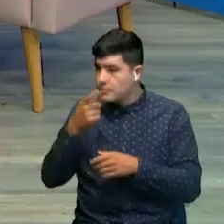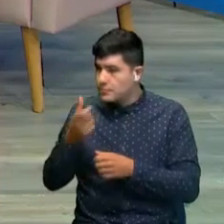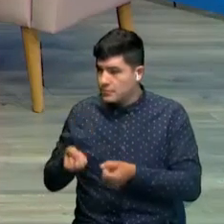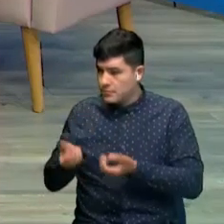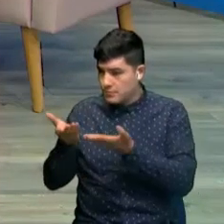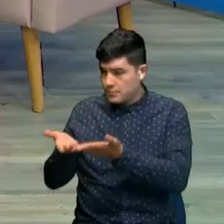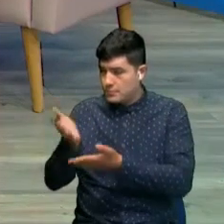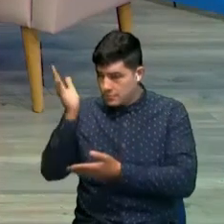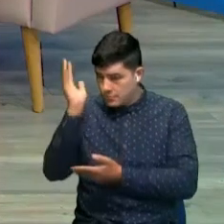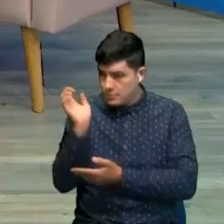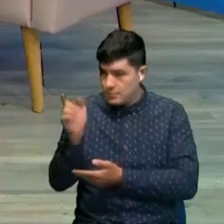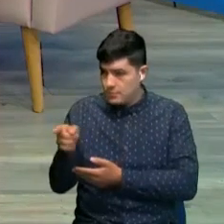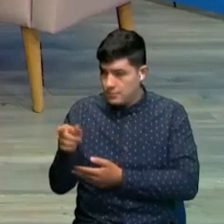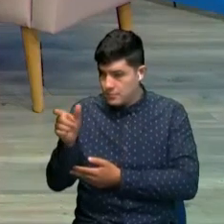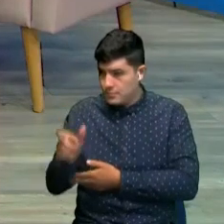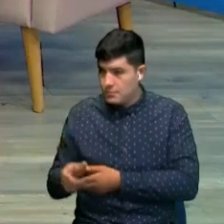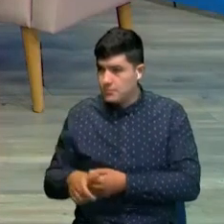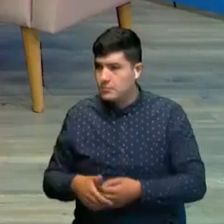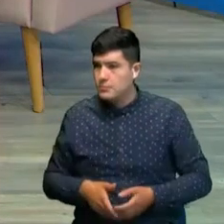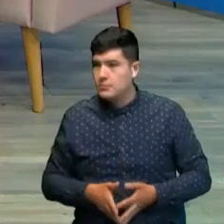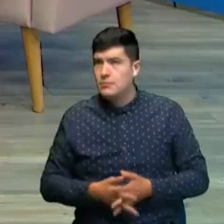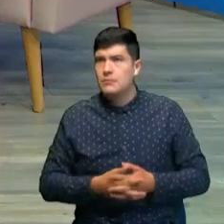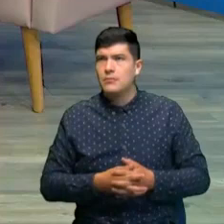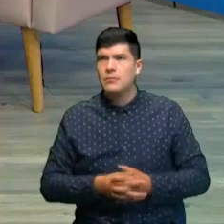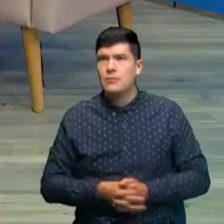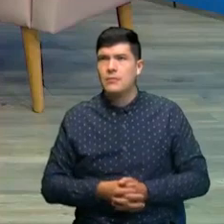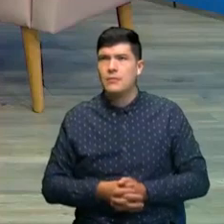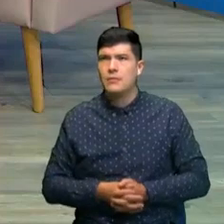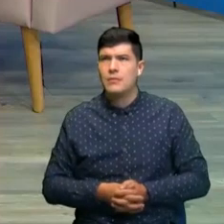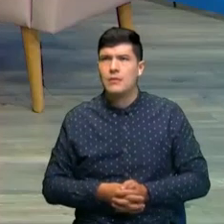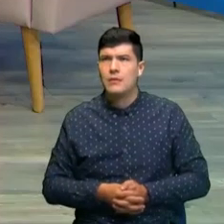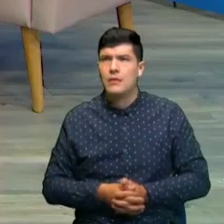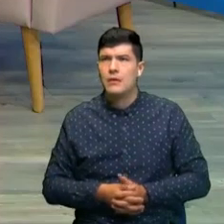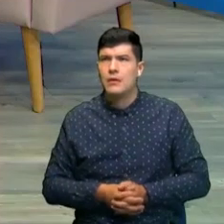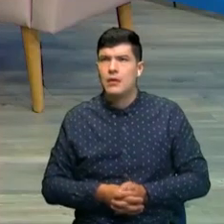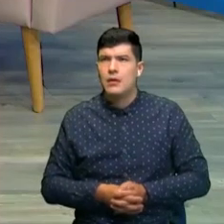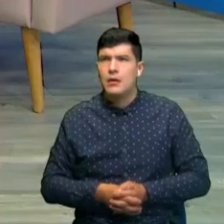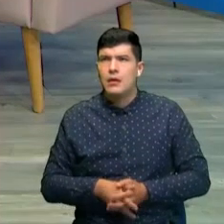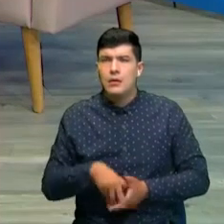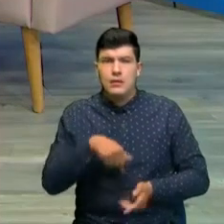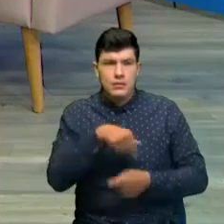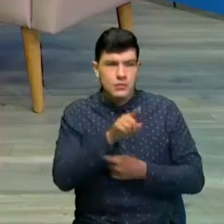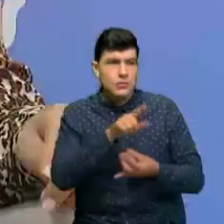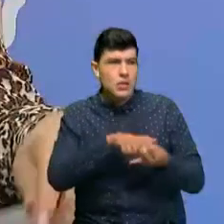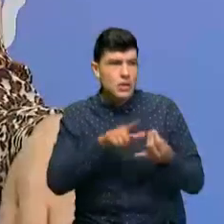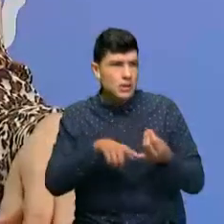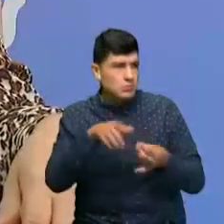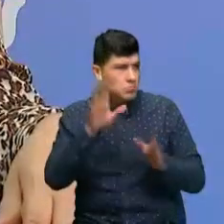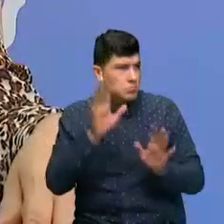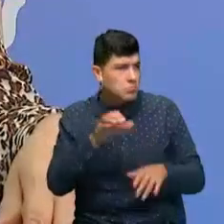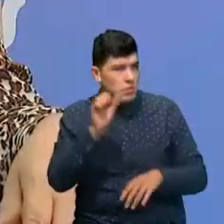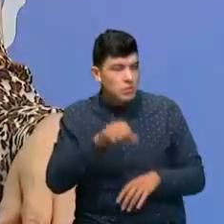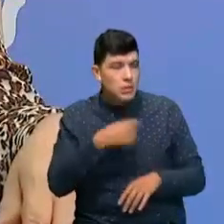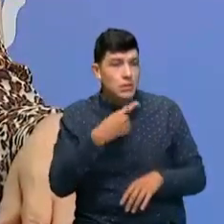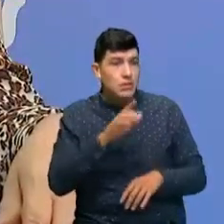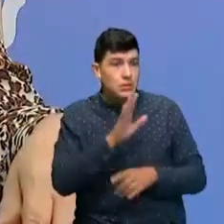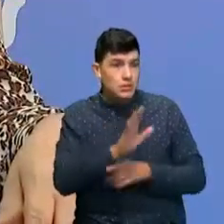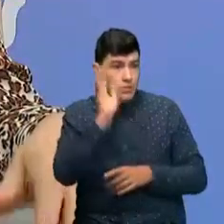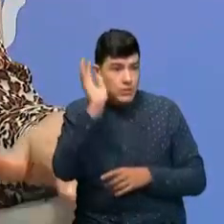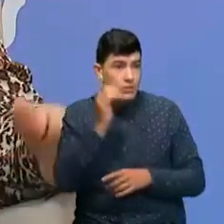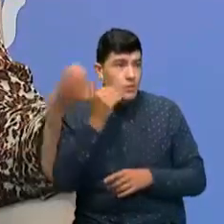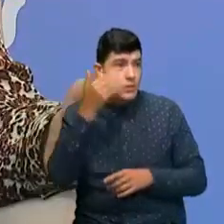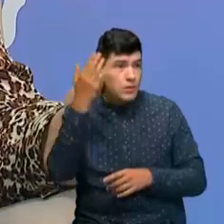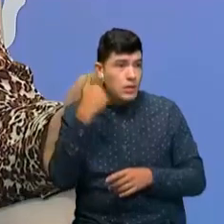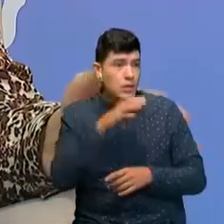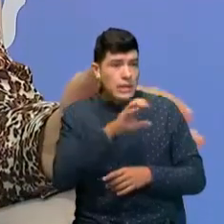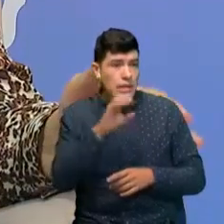facilitaran la pensión. Bueno, sí. ¿Qué le podemos decir a doña María? Sí, en este caso, mire, doña María, usted habla que se pensionaba con 500